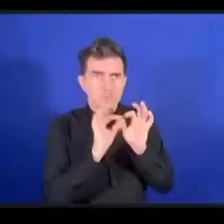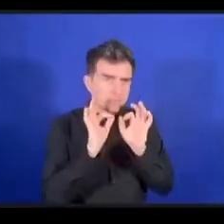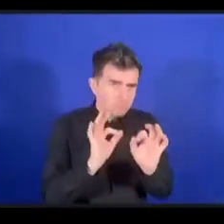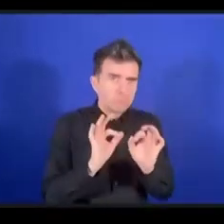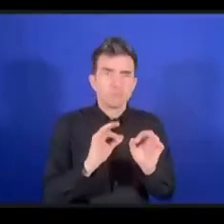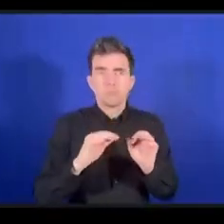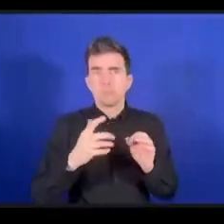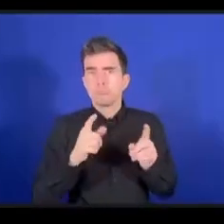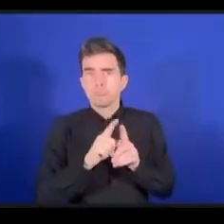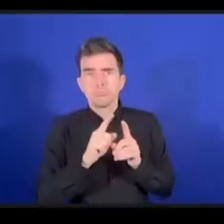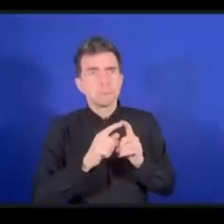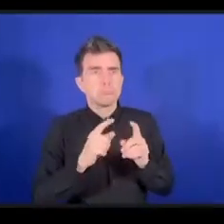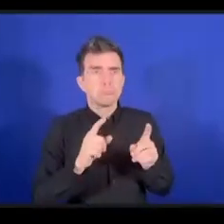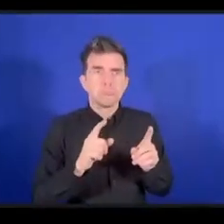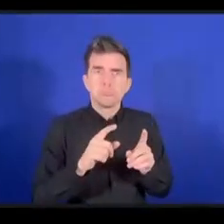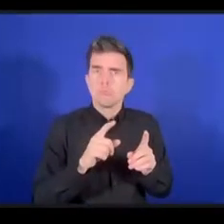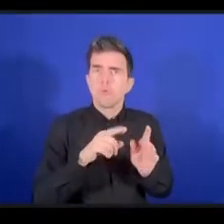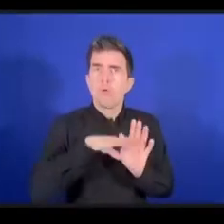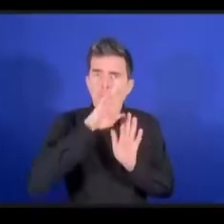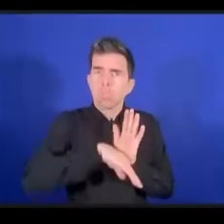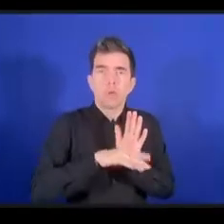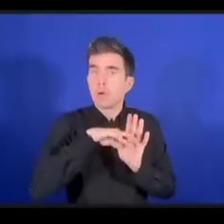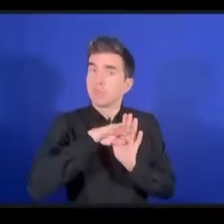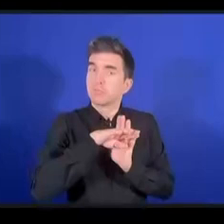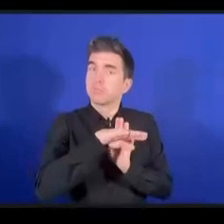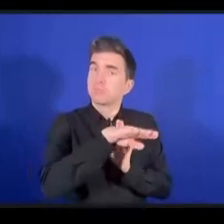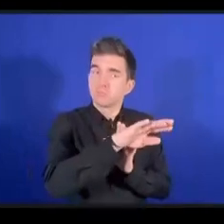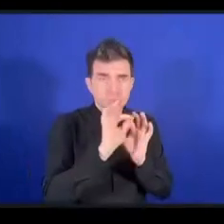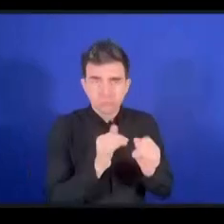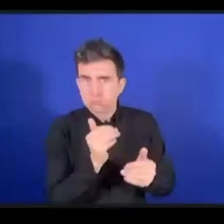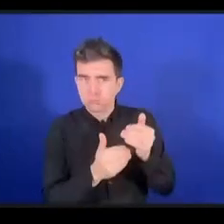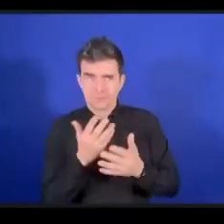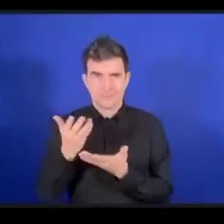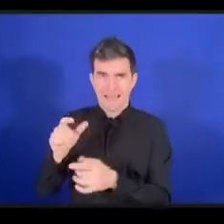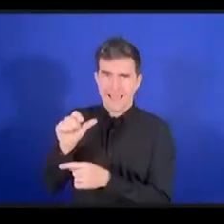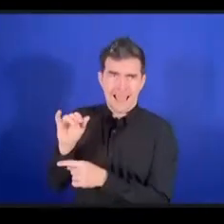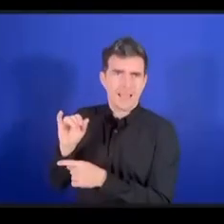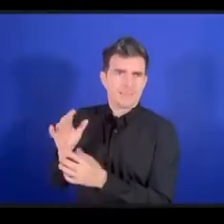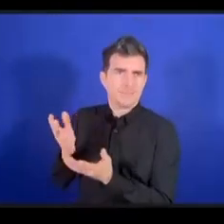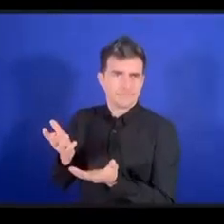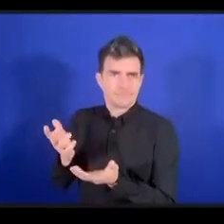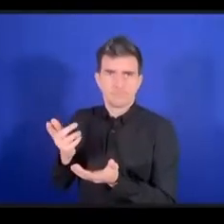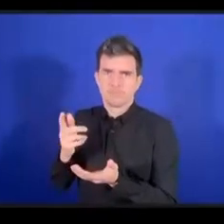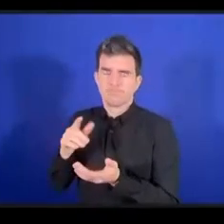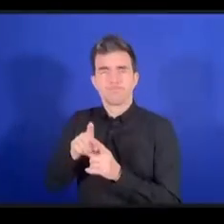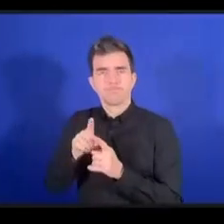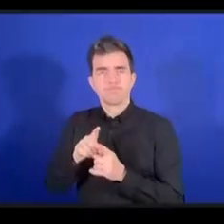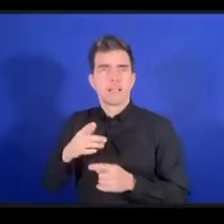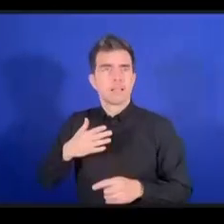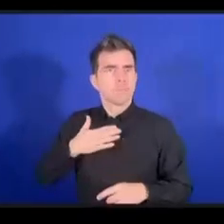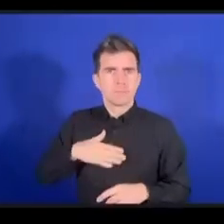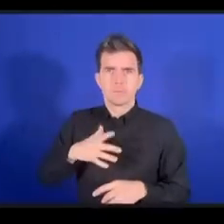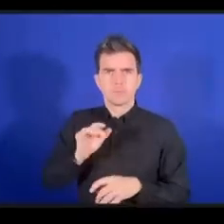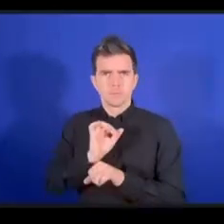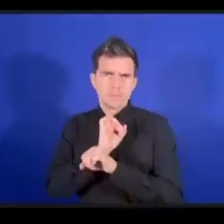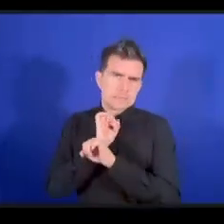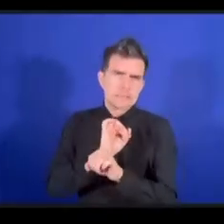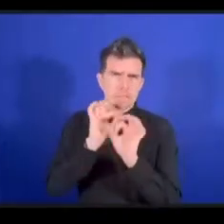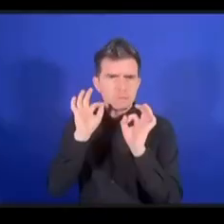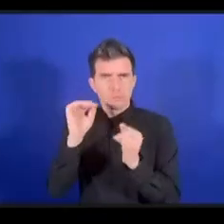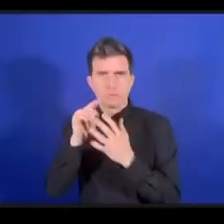que son todos elementos importantes para garantizar la seguridad ahora Estamos en esta carrera